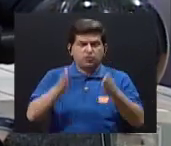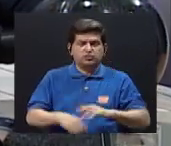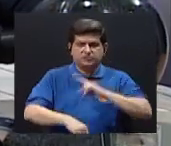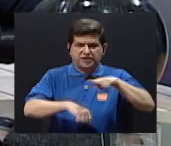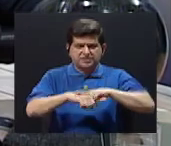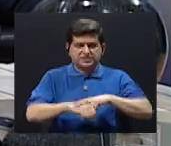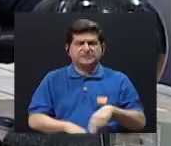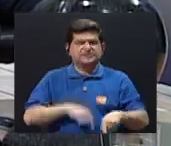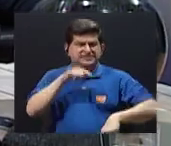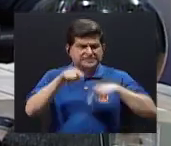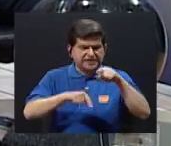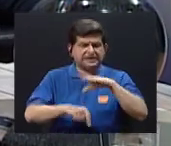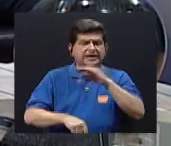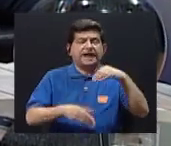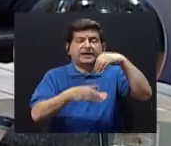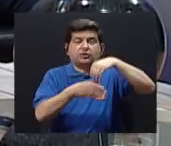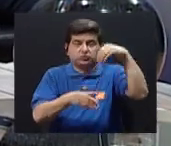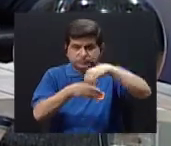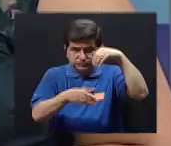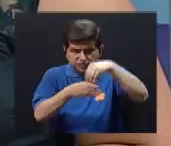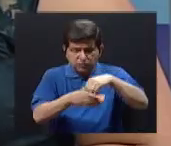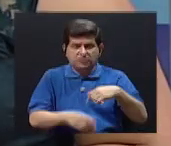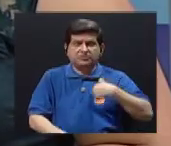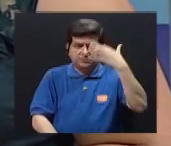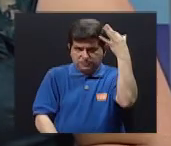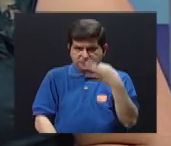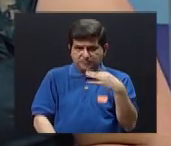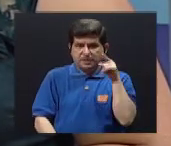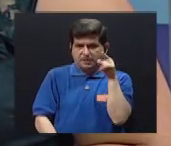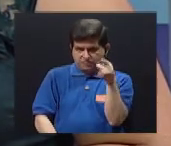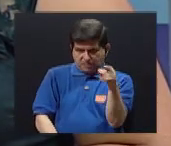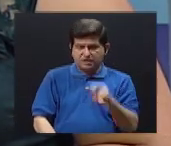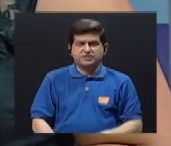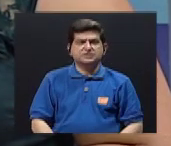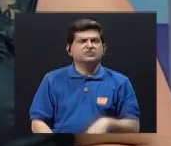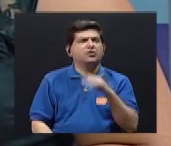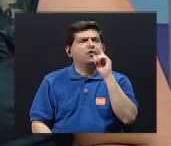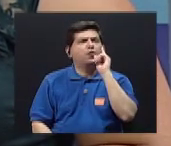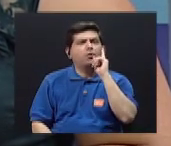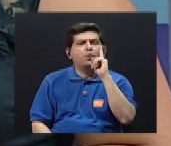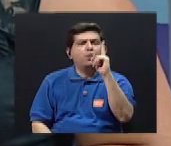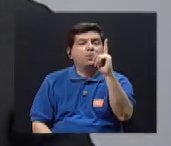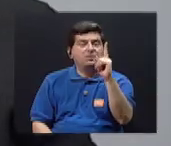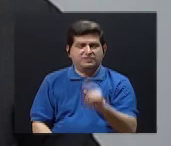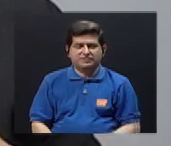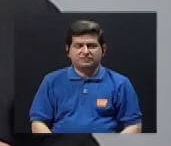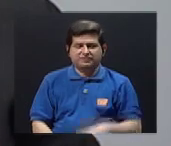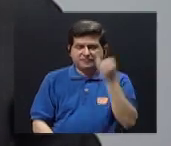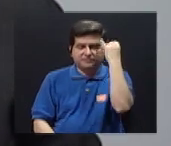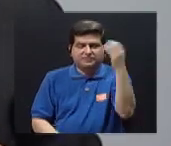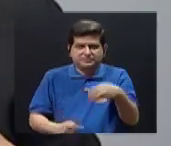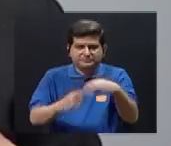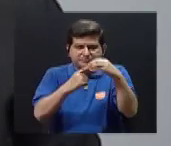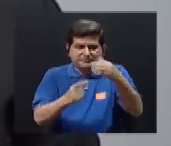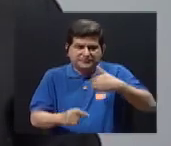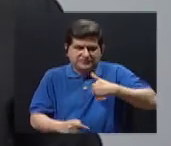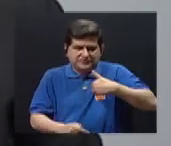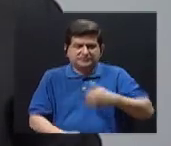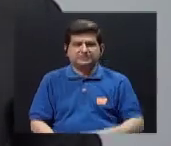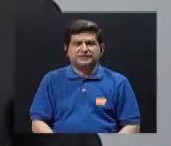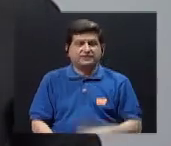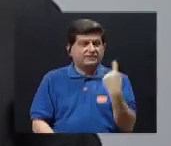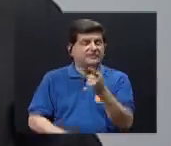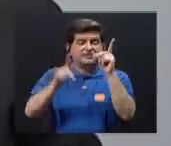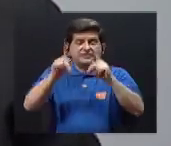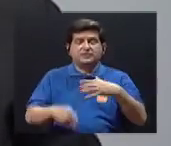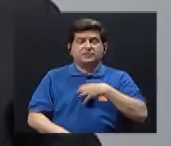solamente estamos criticando, estamos de una otra manera aportando. Y yo creo que esa es una de las premisas también nuestras,